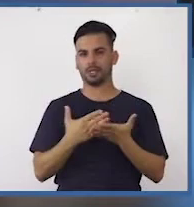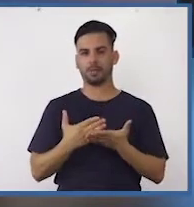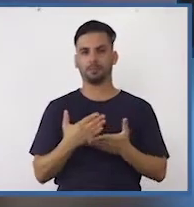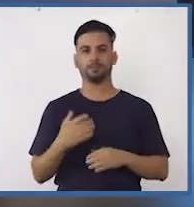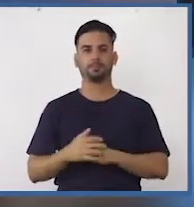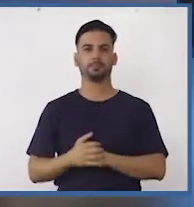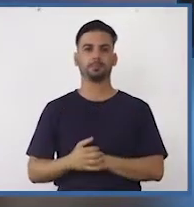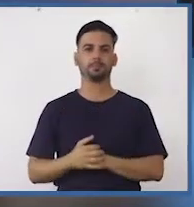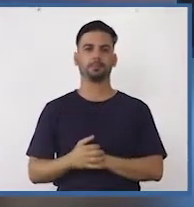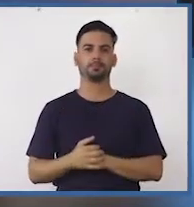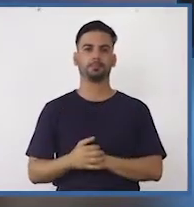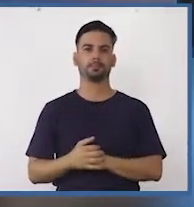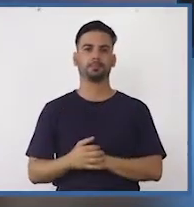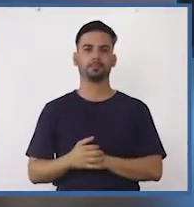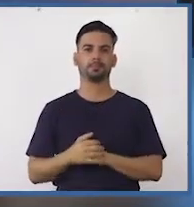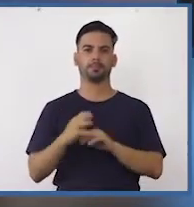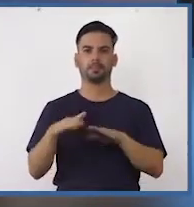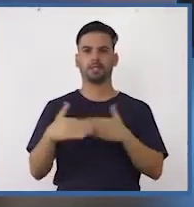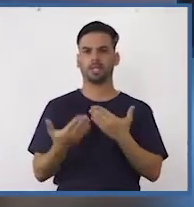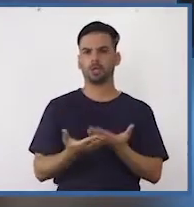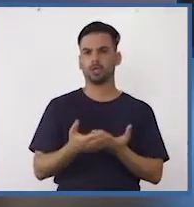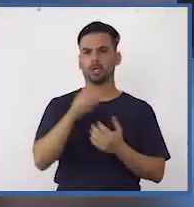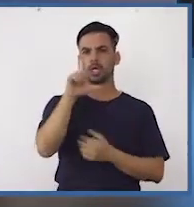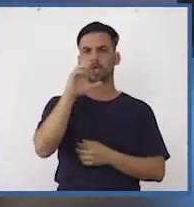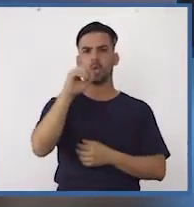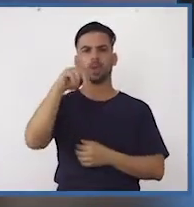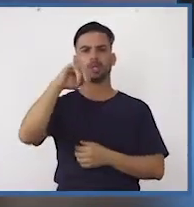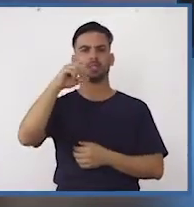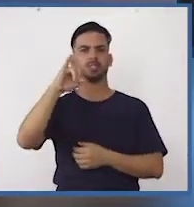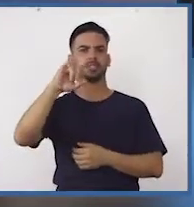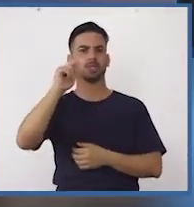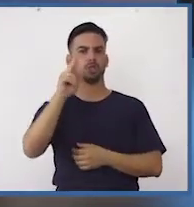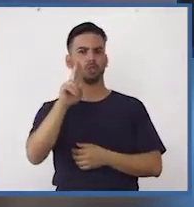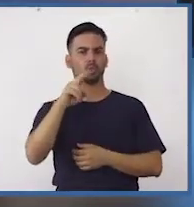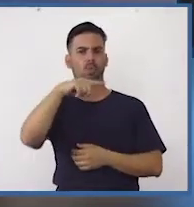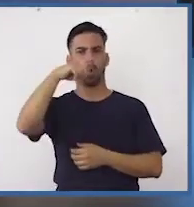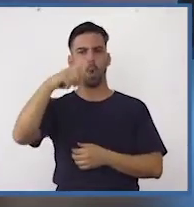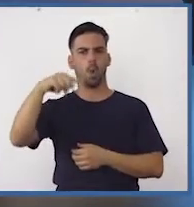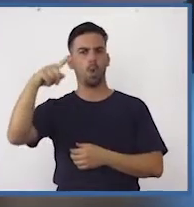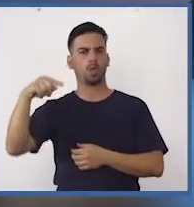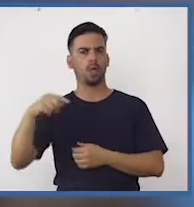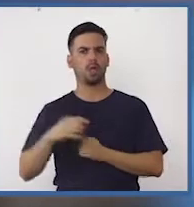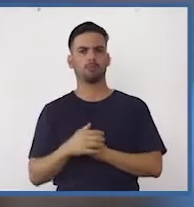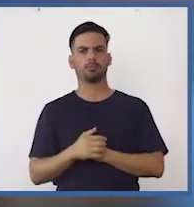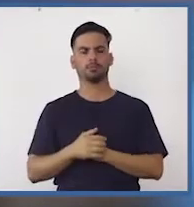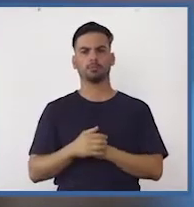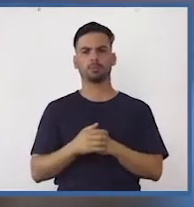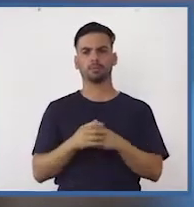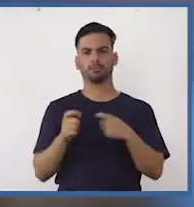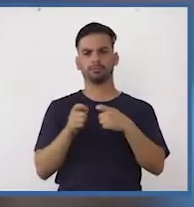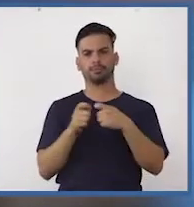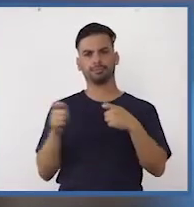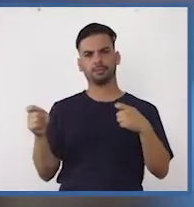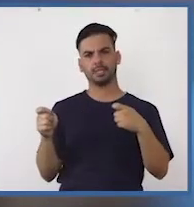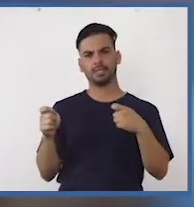la dirección de propagación de un periodo. Y allí, muy chiquito, estamos señalando con la letra lambda del alfabeto